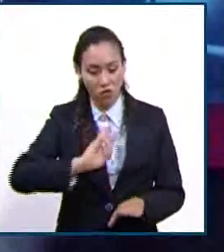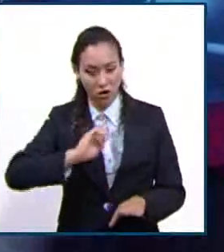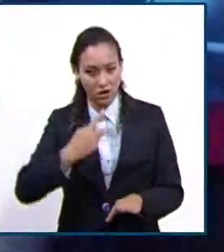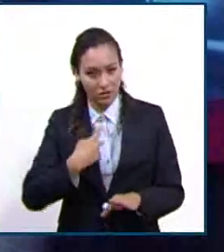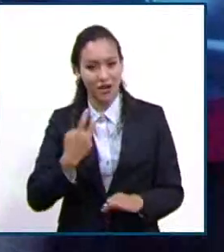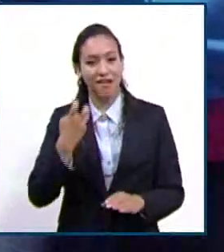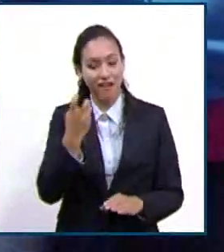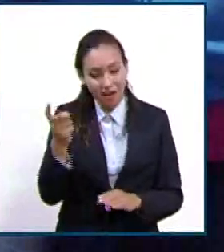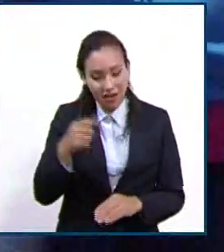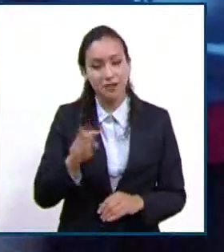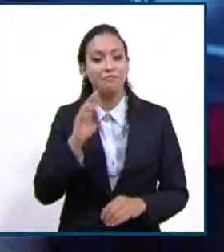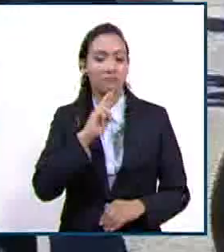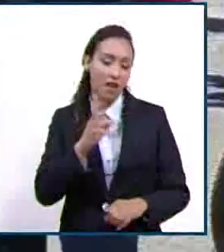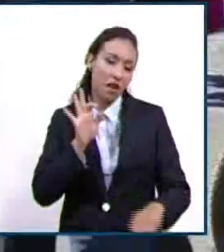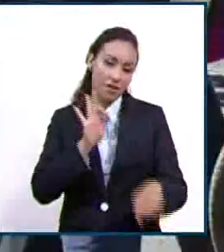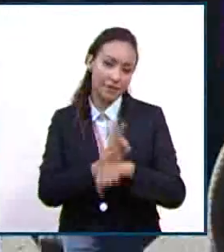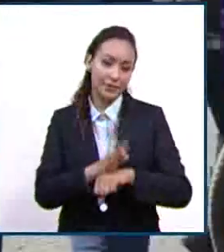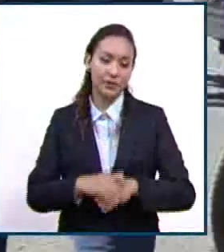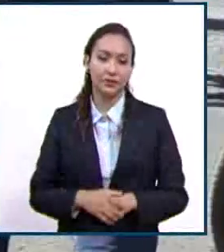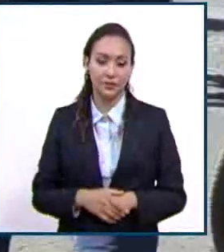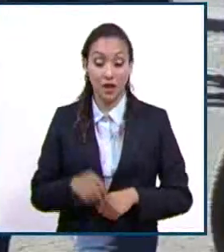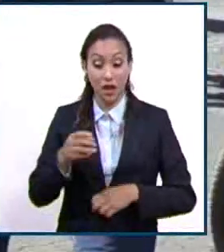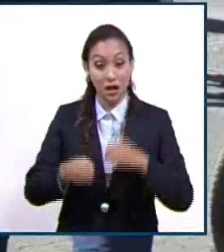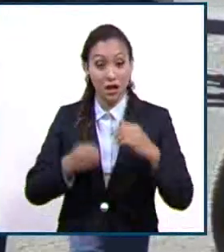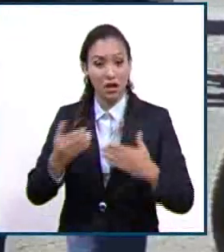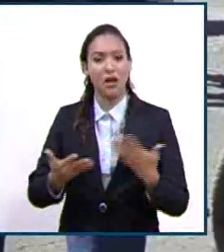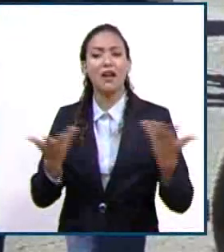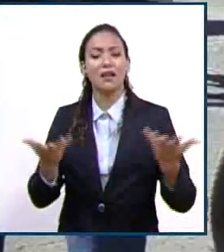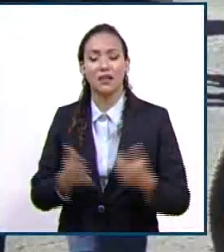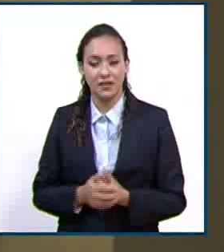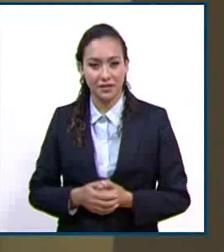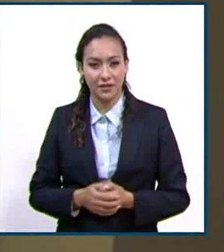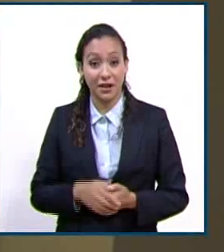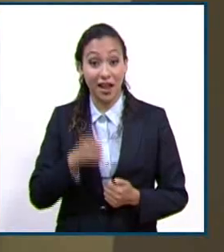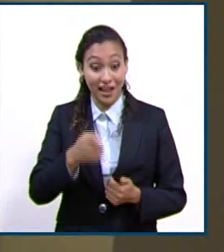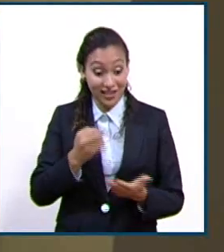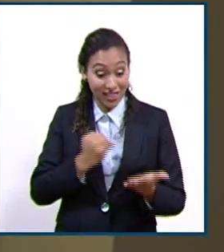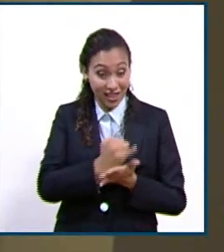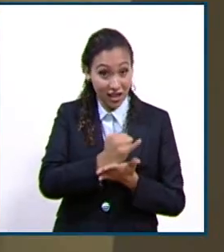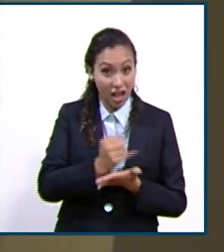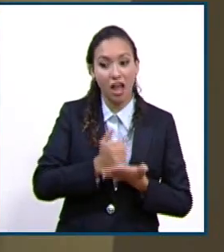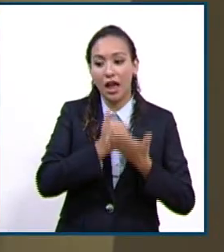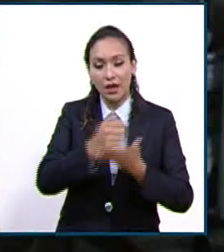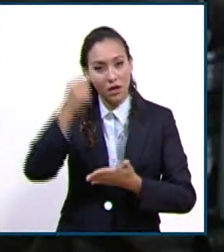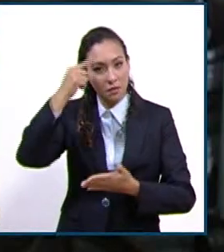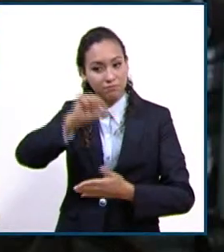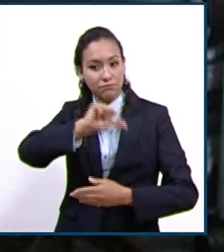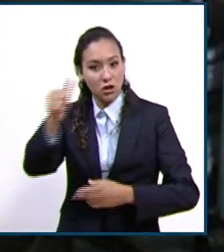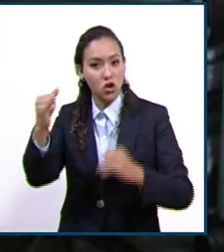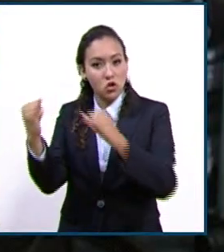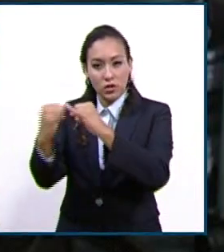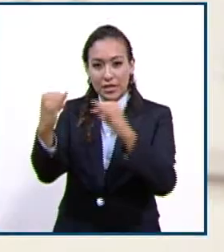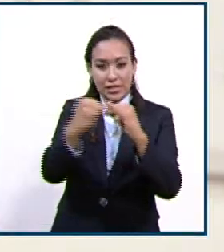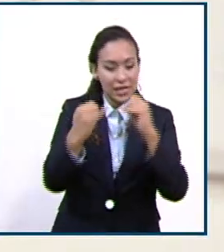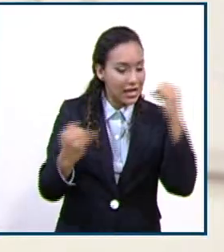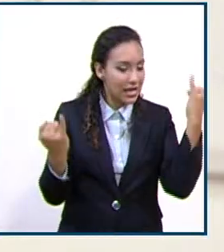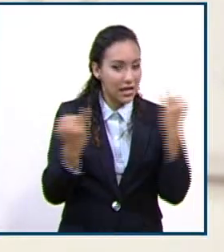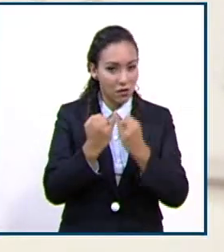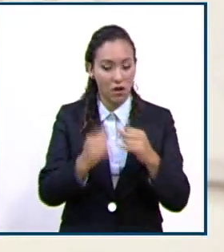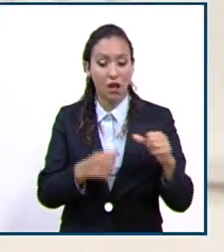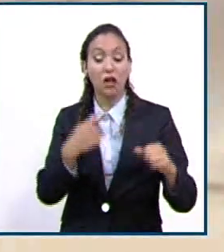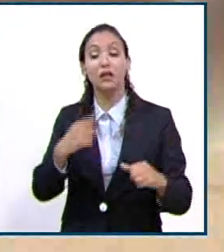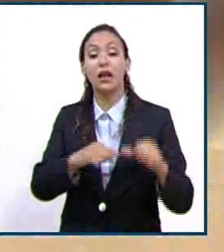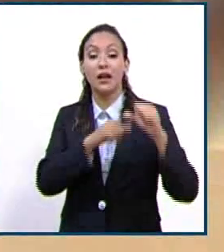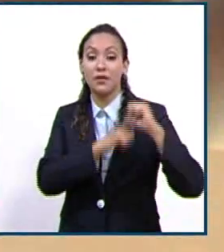son víctimas. La resolución de la Corte es una decisión que contribuye a que las autoridades de todos los niveles y en todas